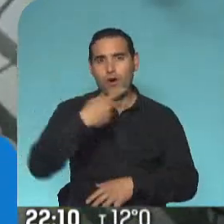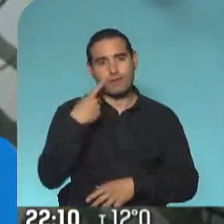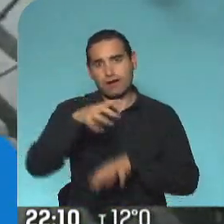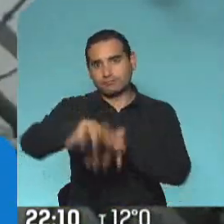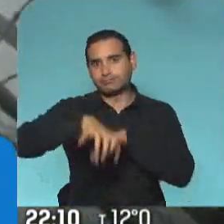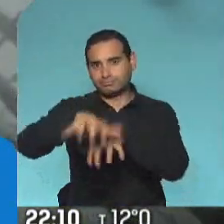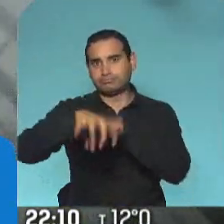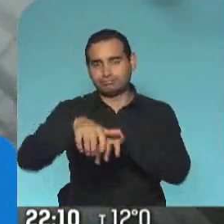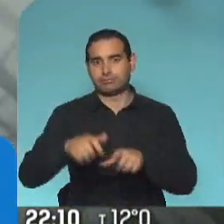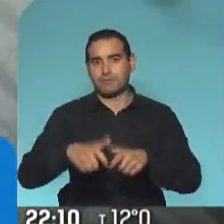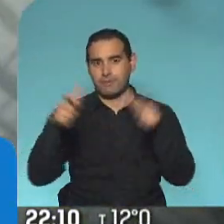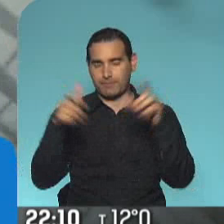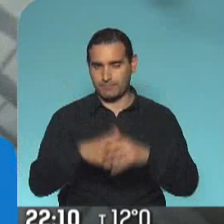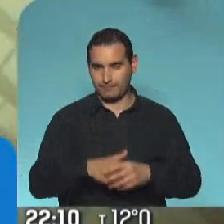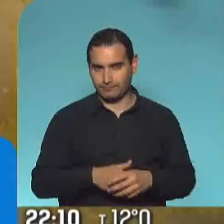los cultivos.